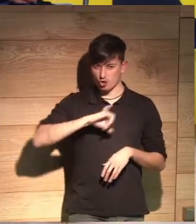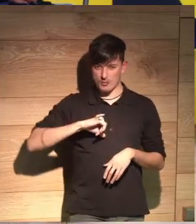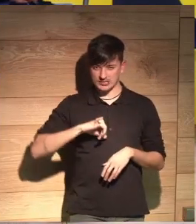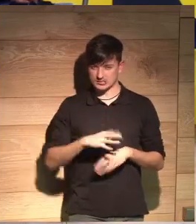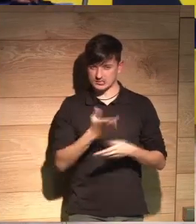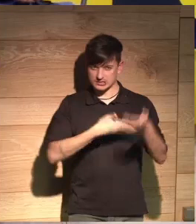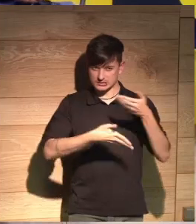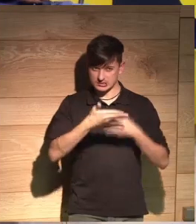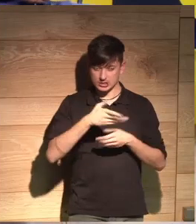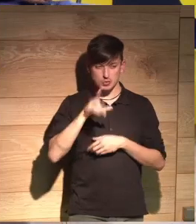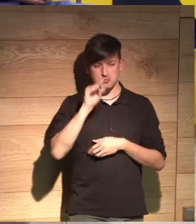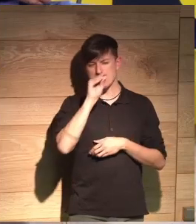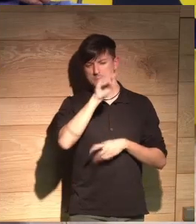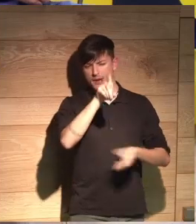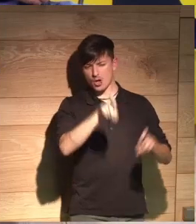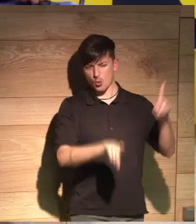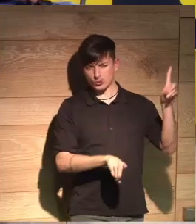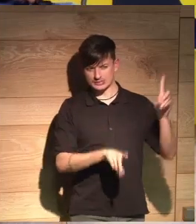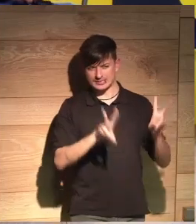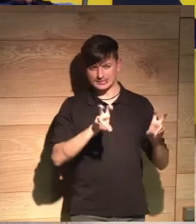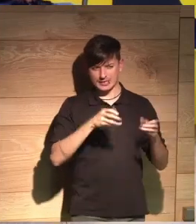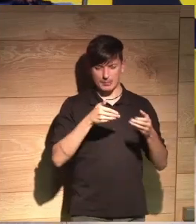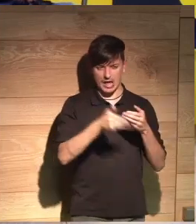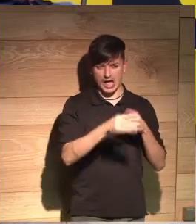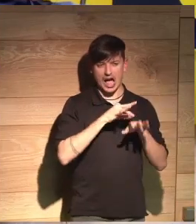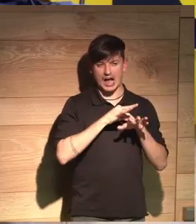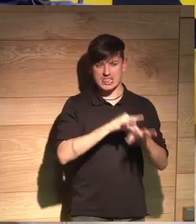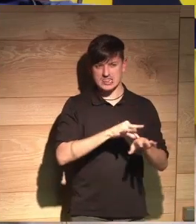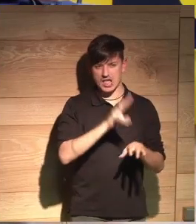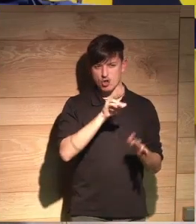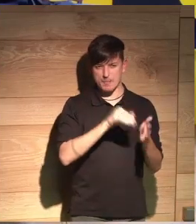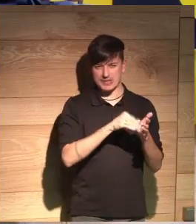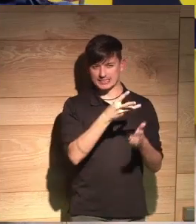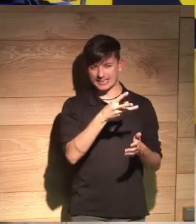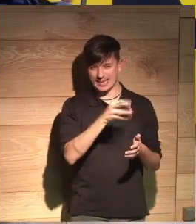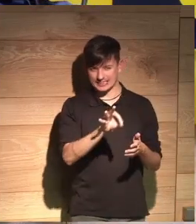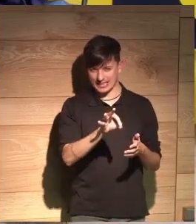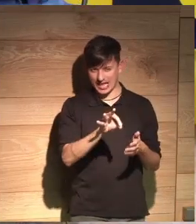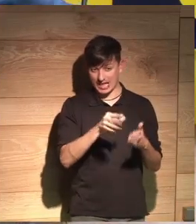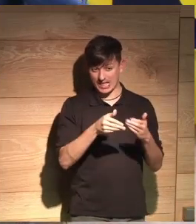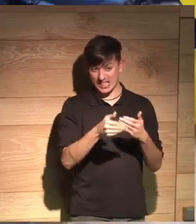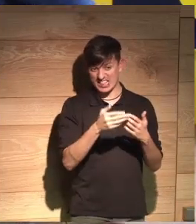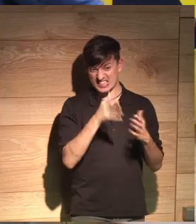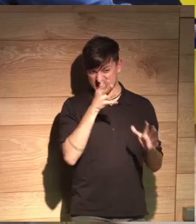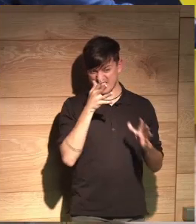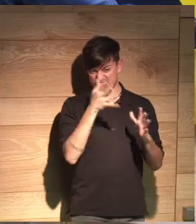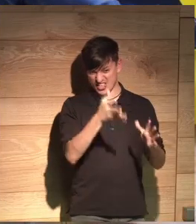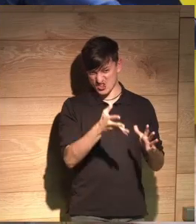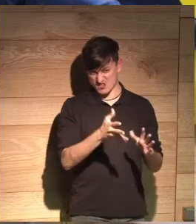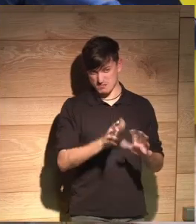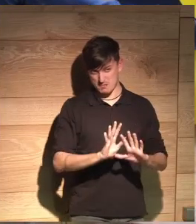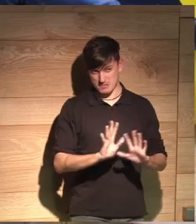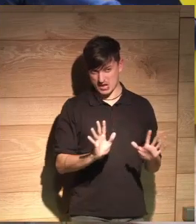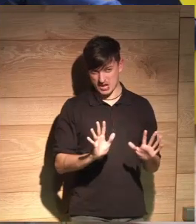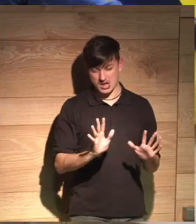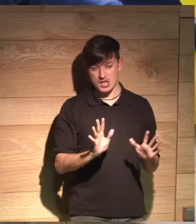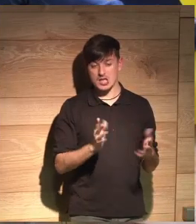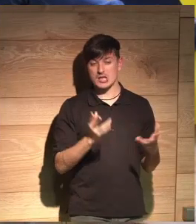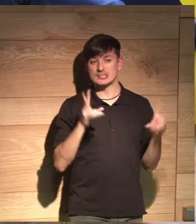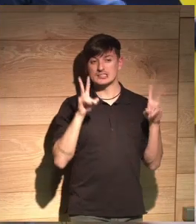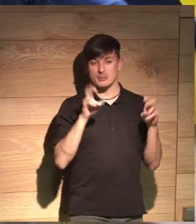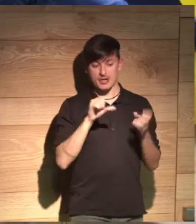pregunta de cara a la agenda 2030 para la cual solamente quedan 10 años qué papel juegan las